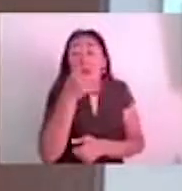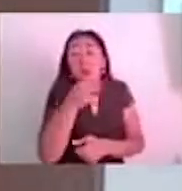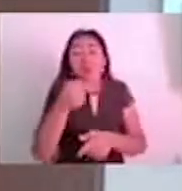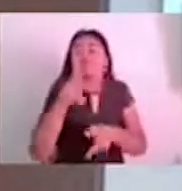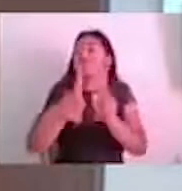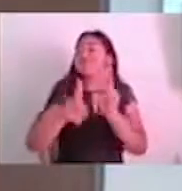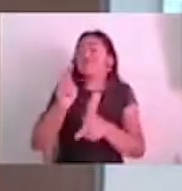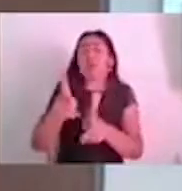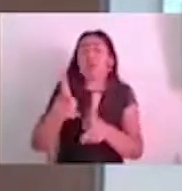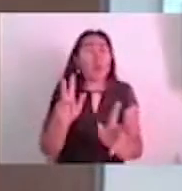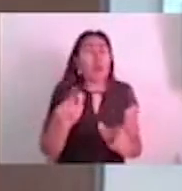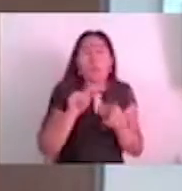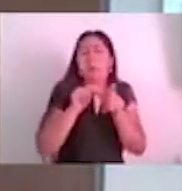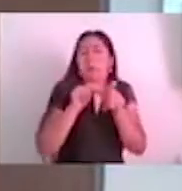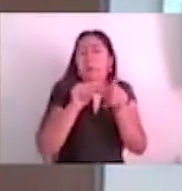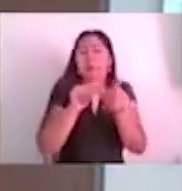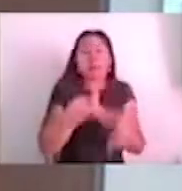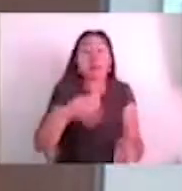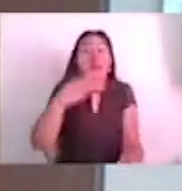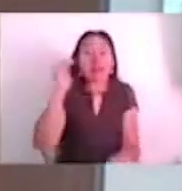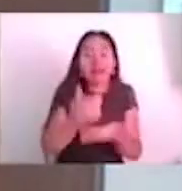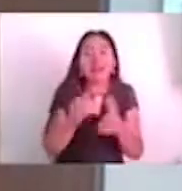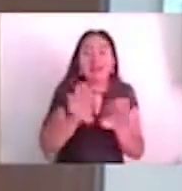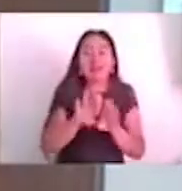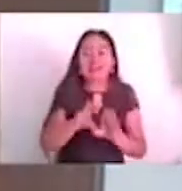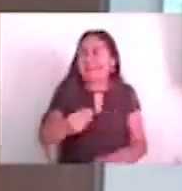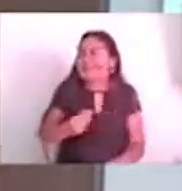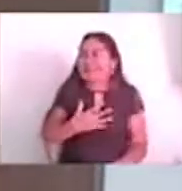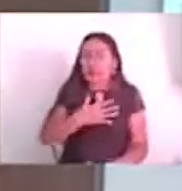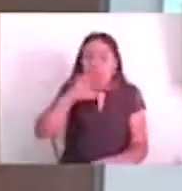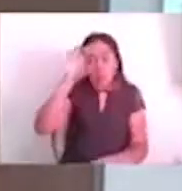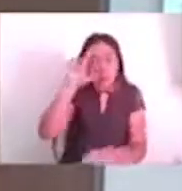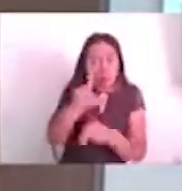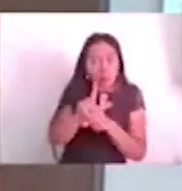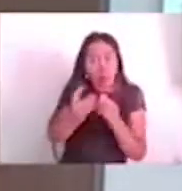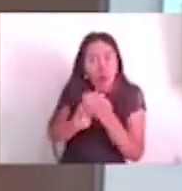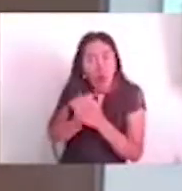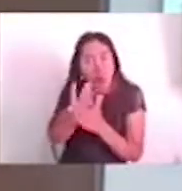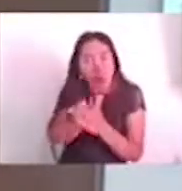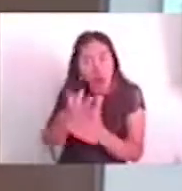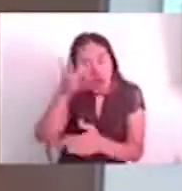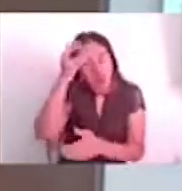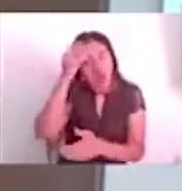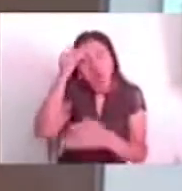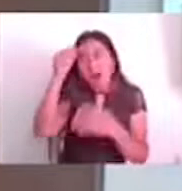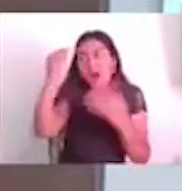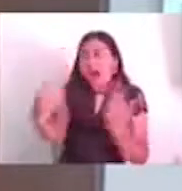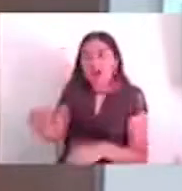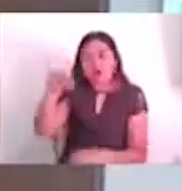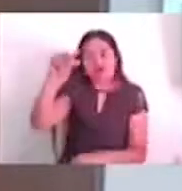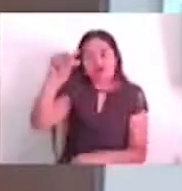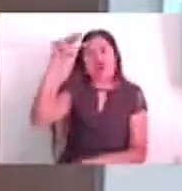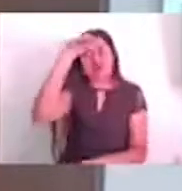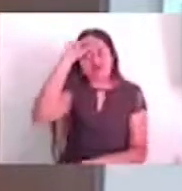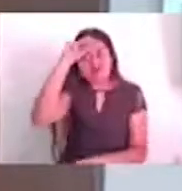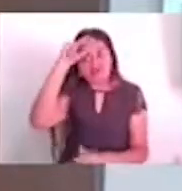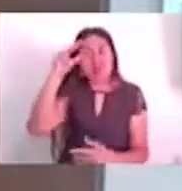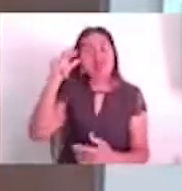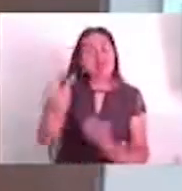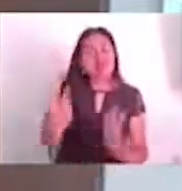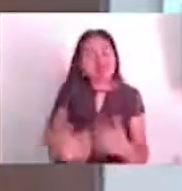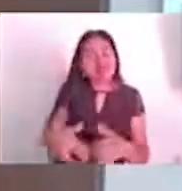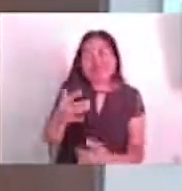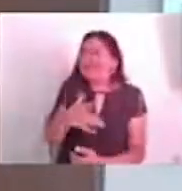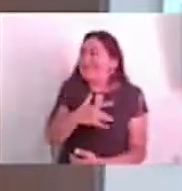Y terminas con un bagaje cultural y un nuevo conocimiento que te deja verdaderamente muy, muy, muy